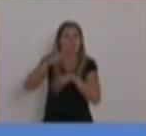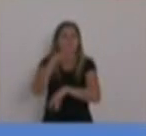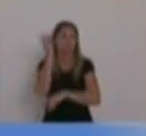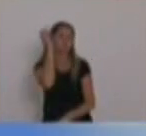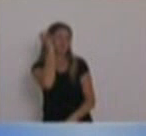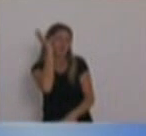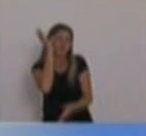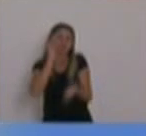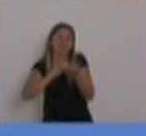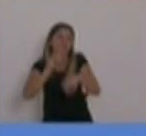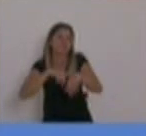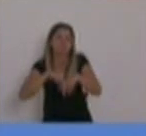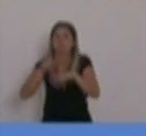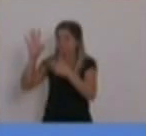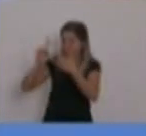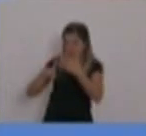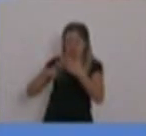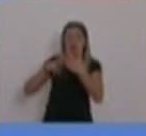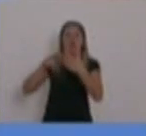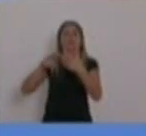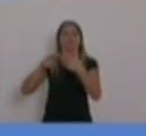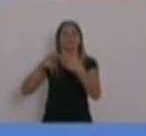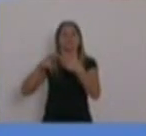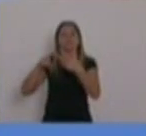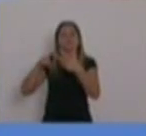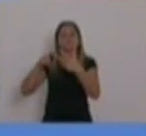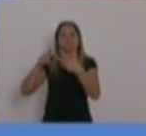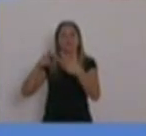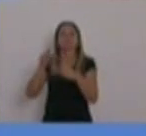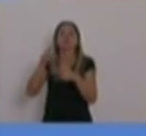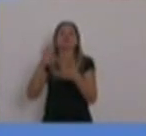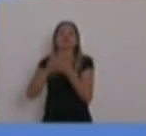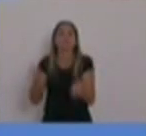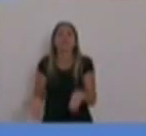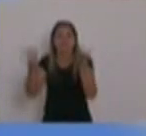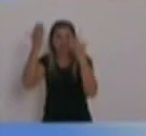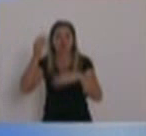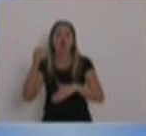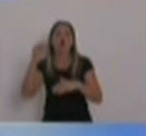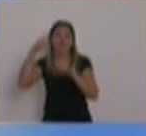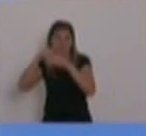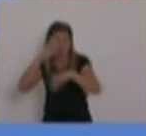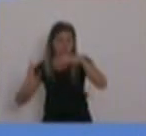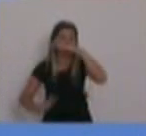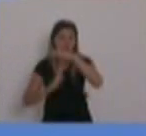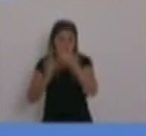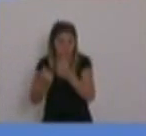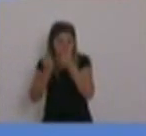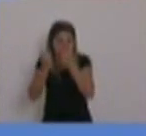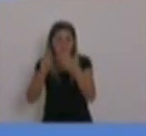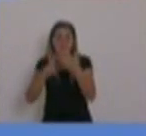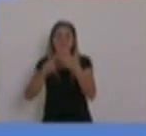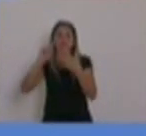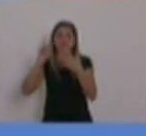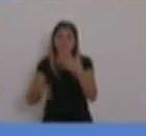por el Cambio, haberse hecho exactamente lo mismo, más teniendo en cuenta que el Fondo Monetario desembolsó cantidades de dineros que excedían a lo